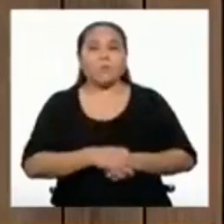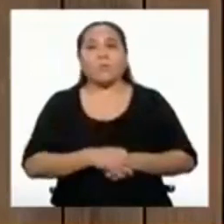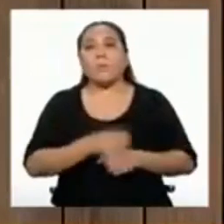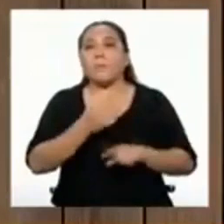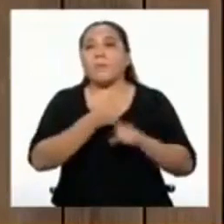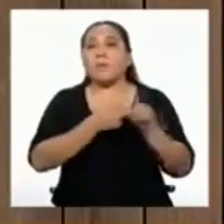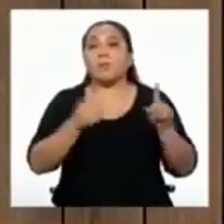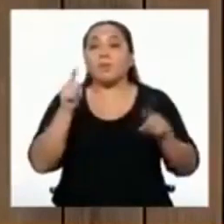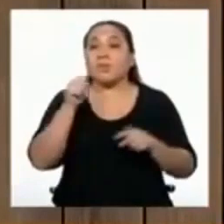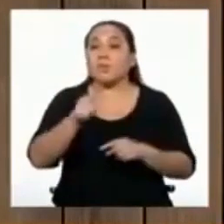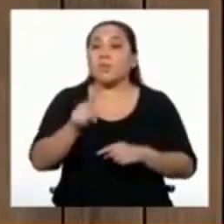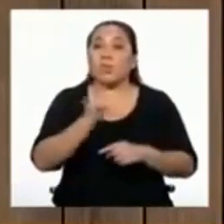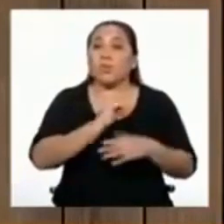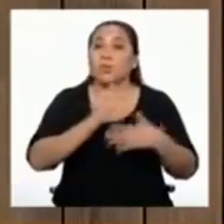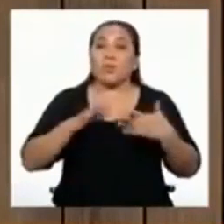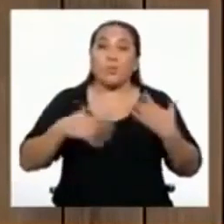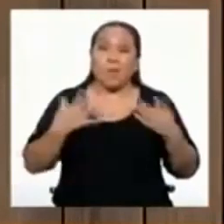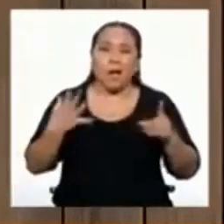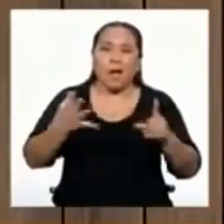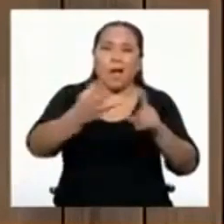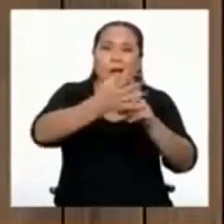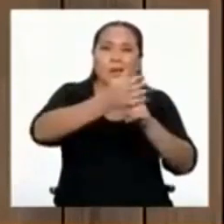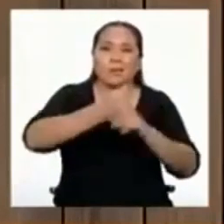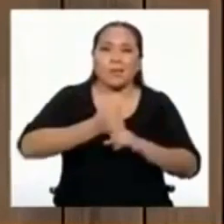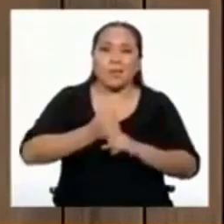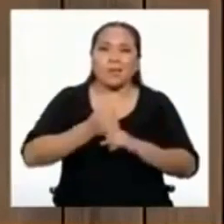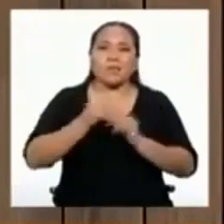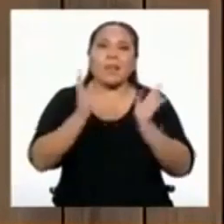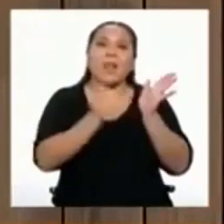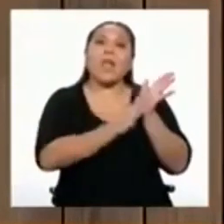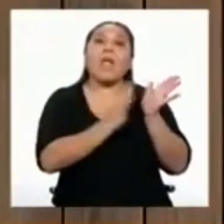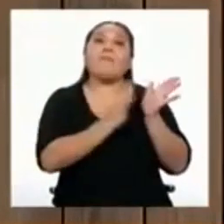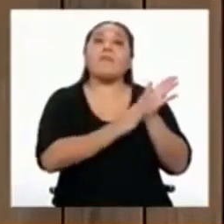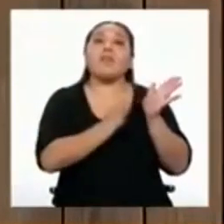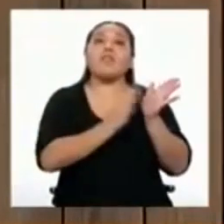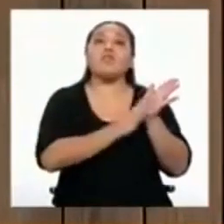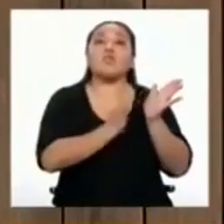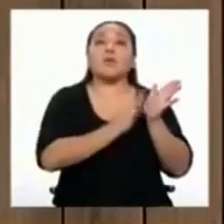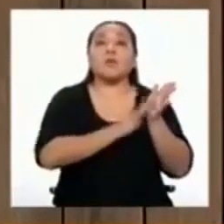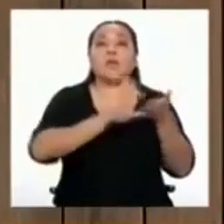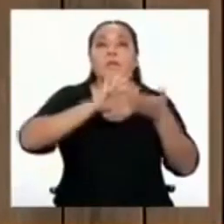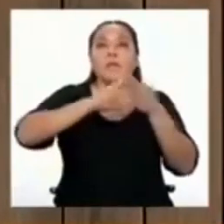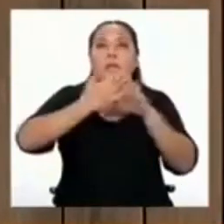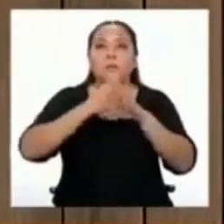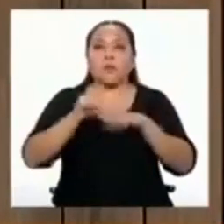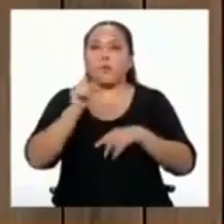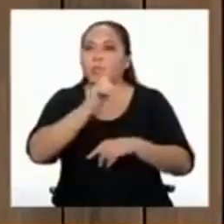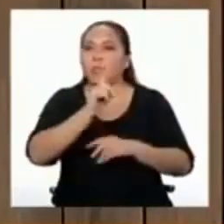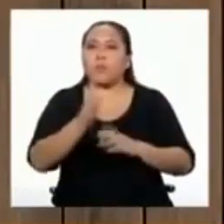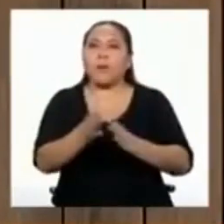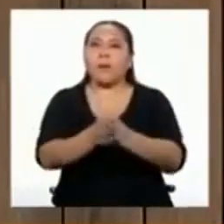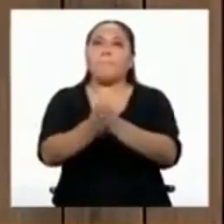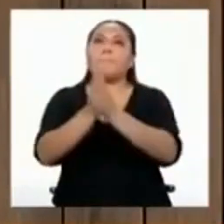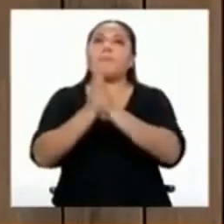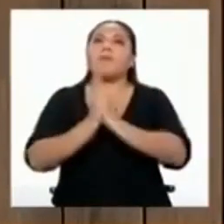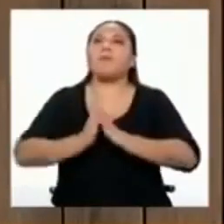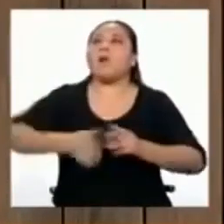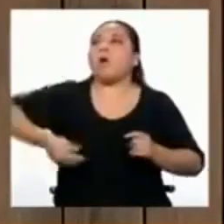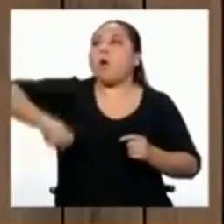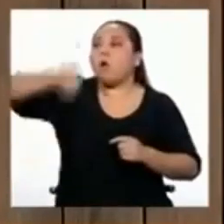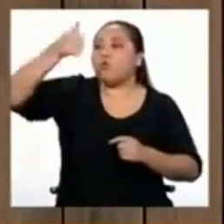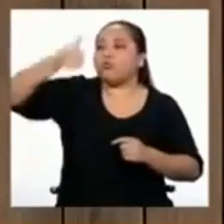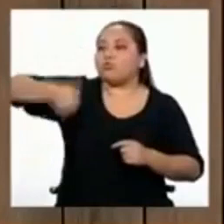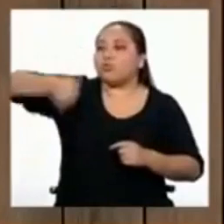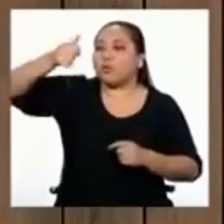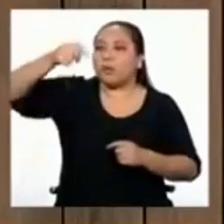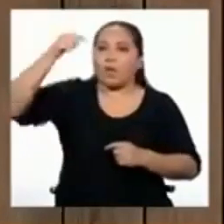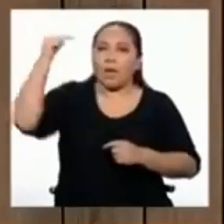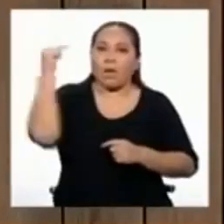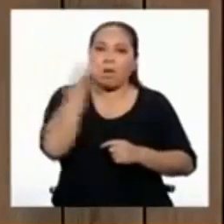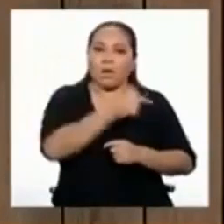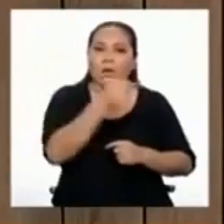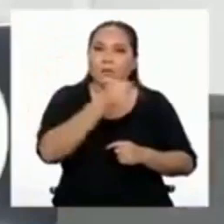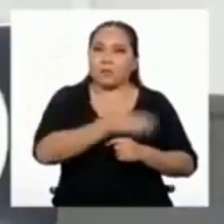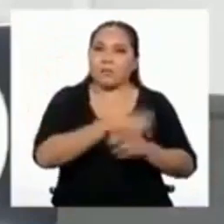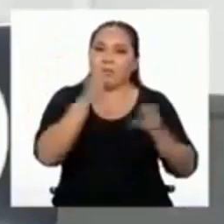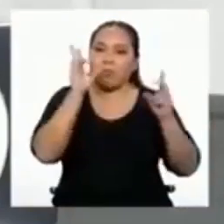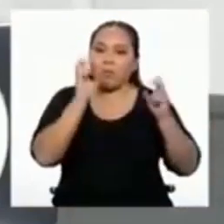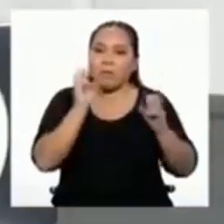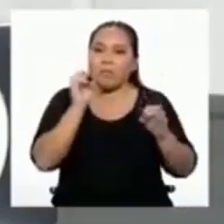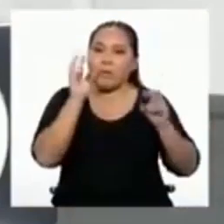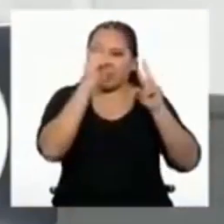sido posible si es que la Defensoría del Pueblo no hubiese invocado a las autoridades para tratar este